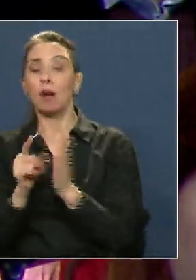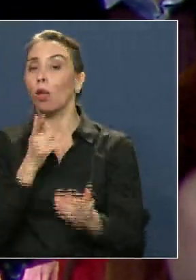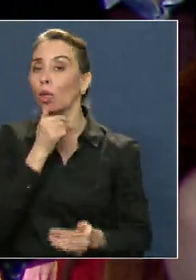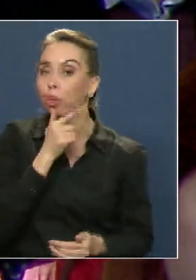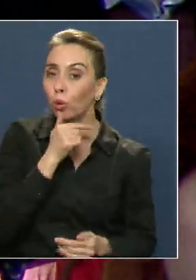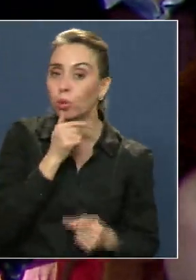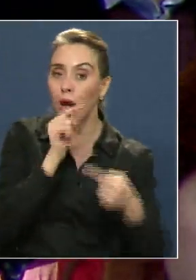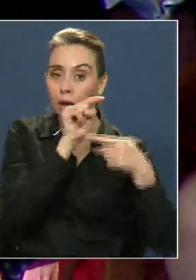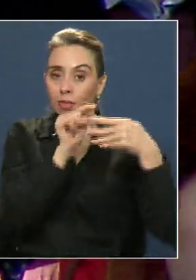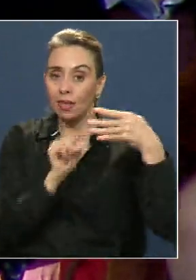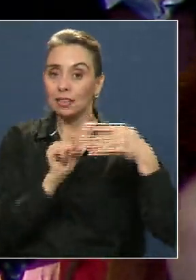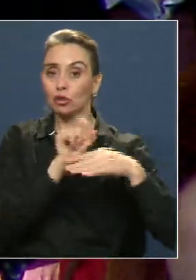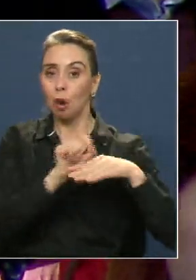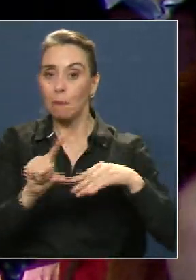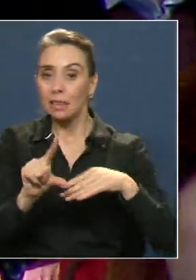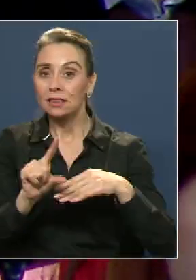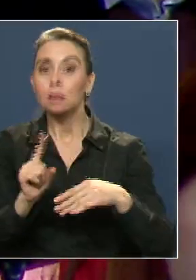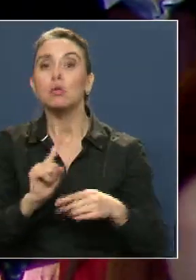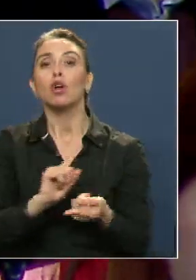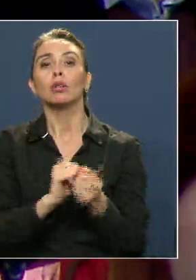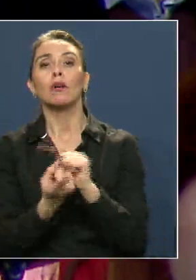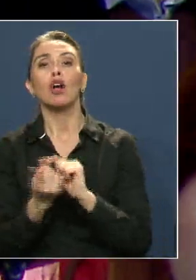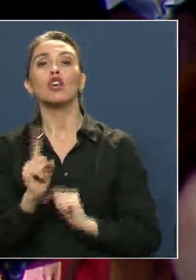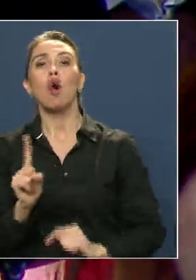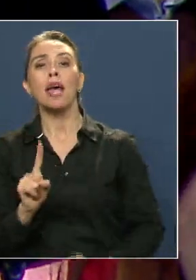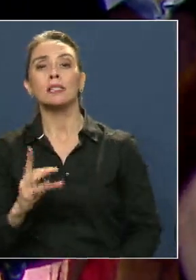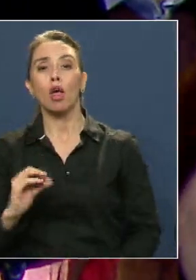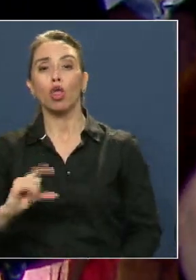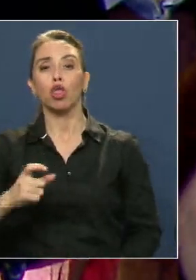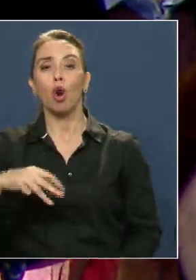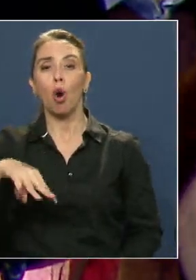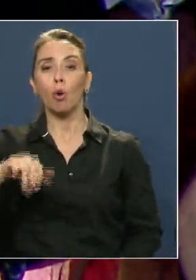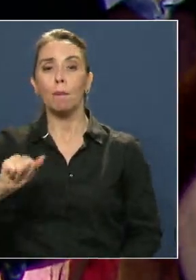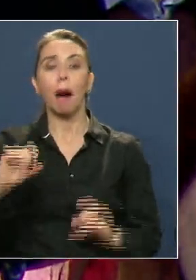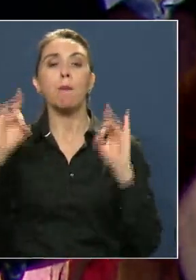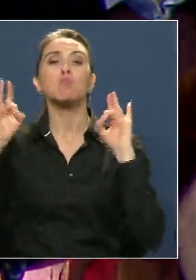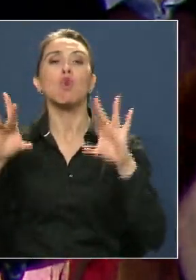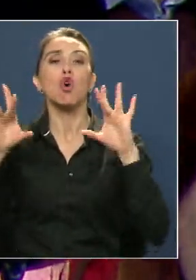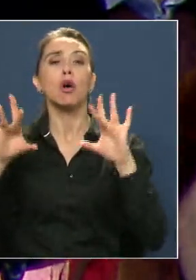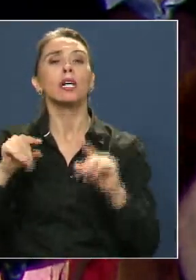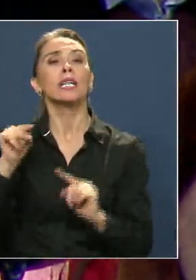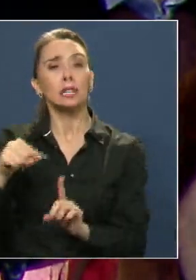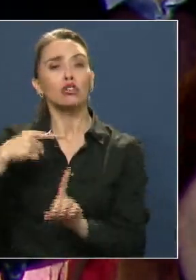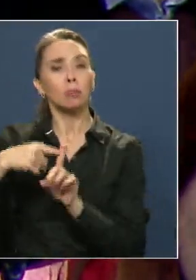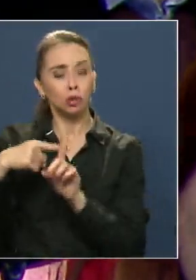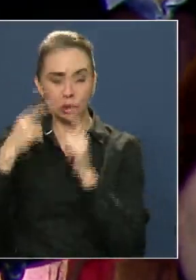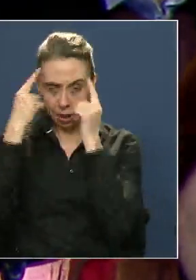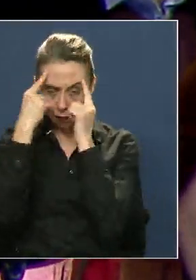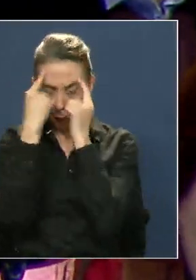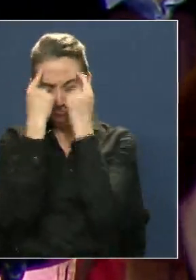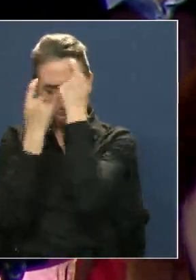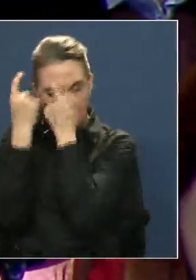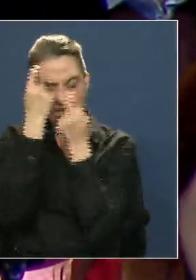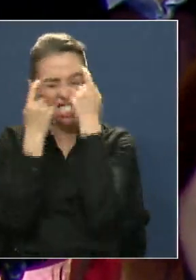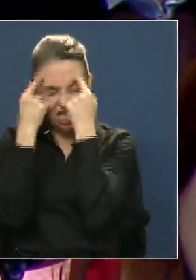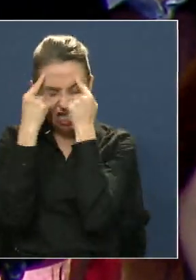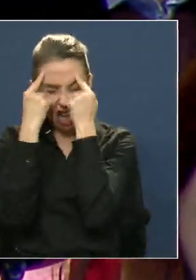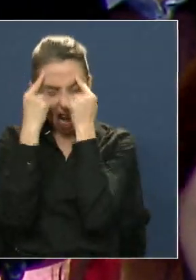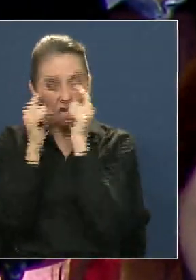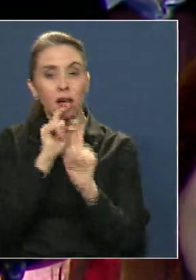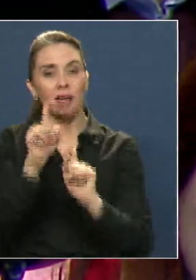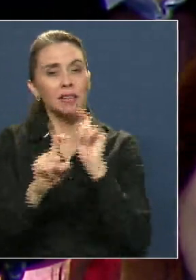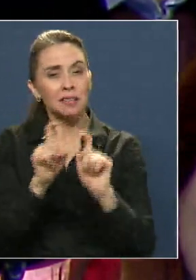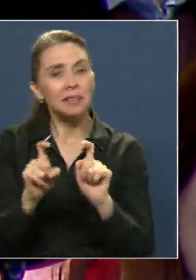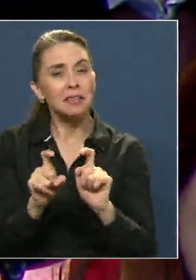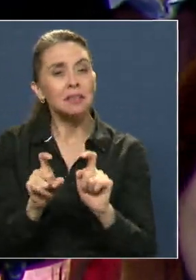los principios nos hace que no sean dogmas, y creo que eso es un ejercicio siempre positivo del pensamiento crítico. Y en esta oportunidad, como bien